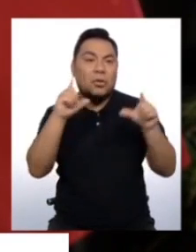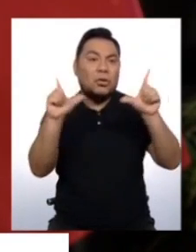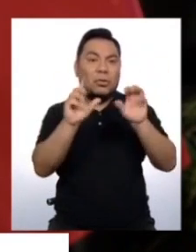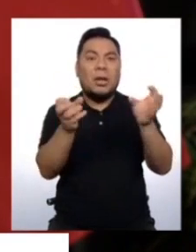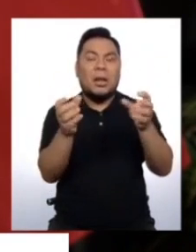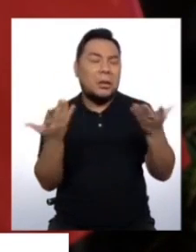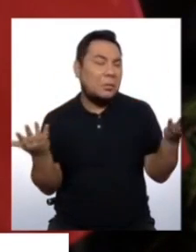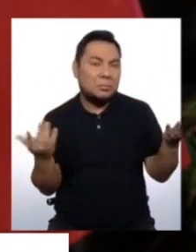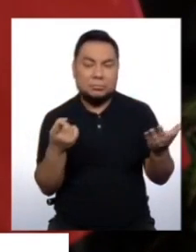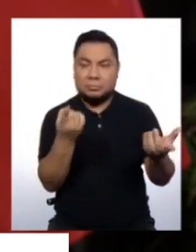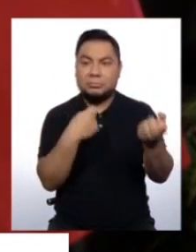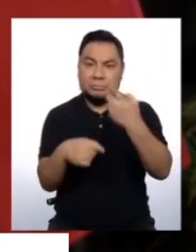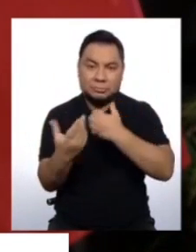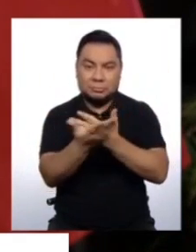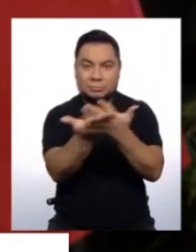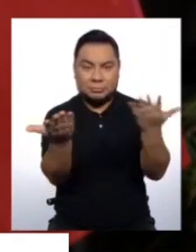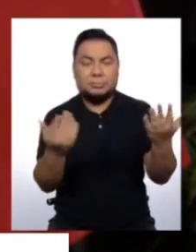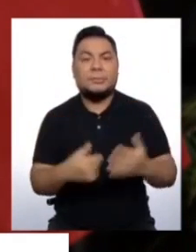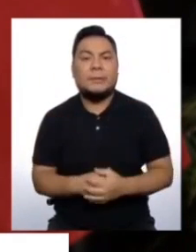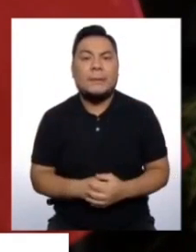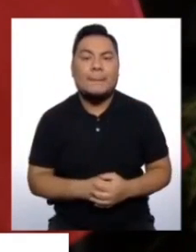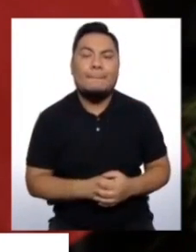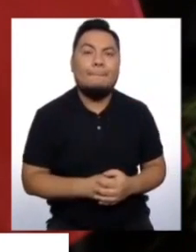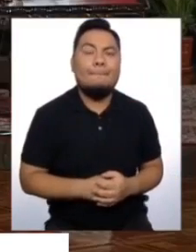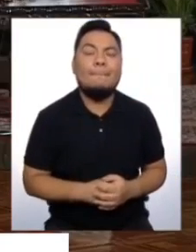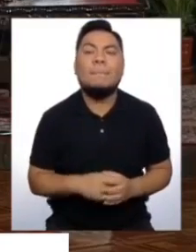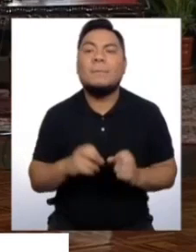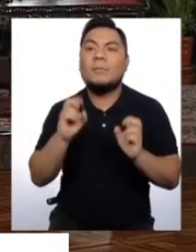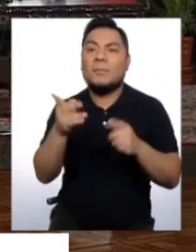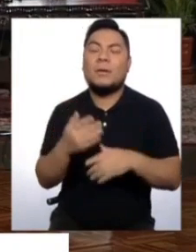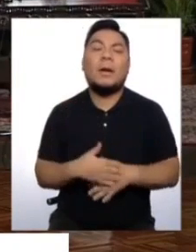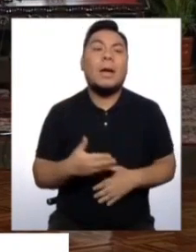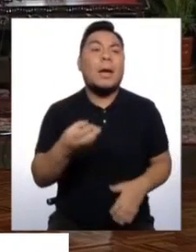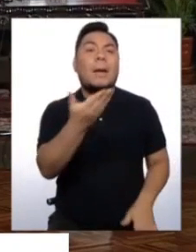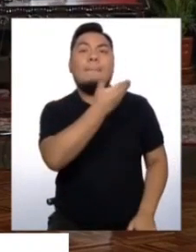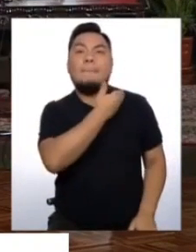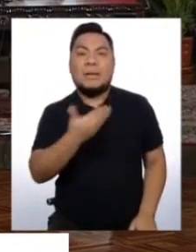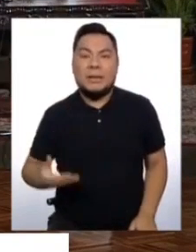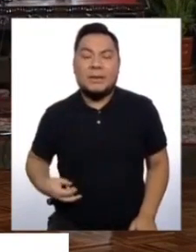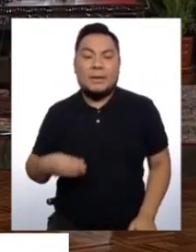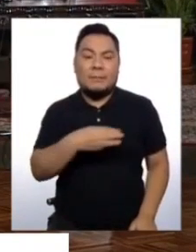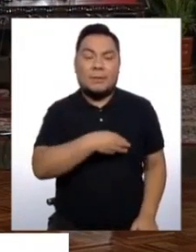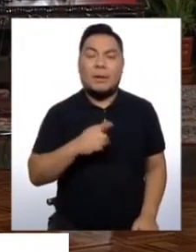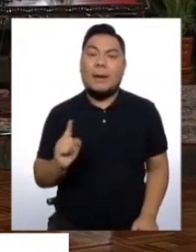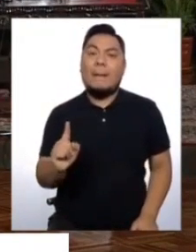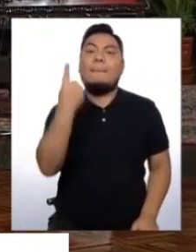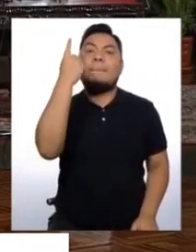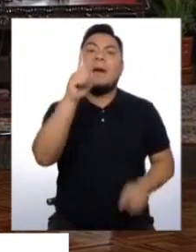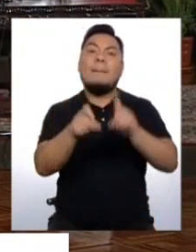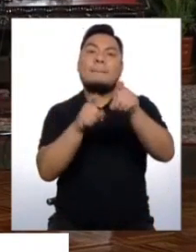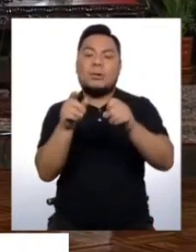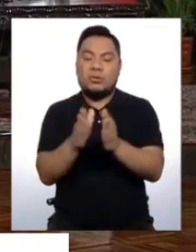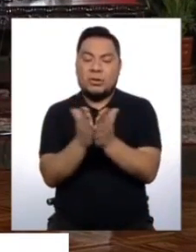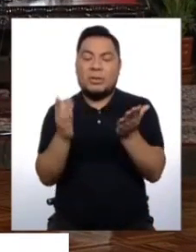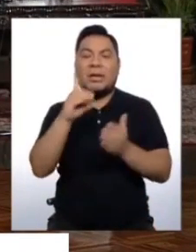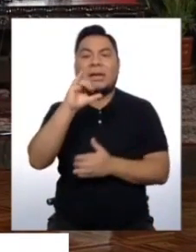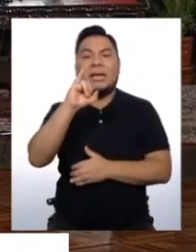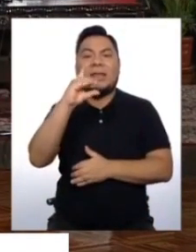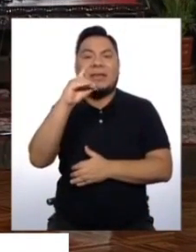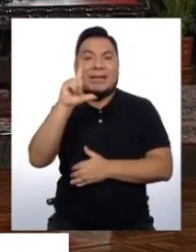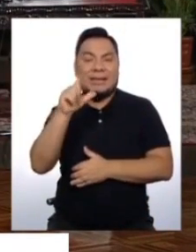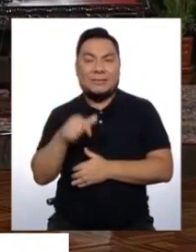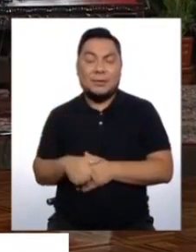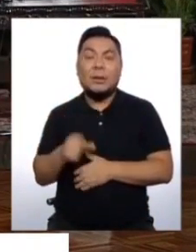con las consultas correspondientes. Presidente, ministros, primera pregunta, revista IDL.